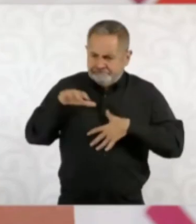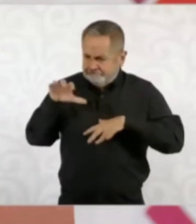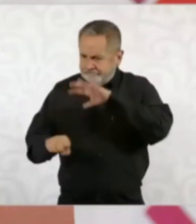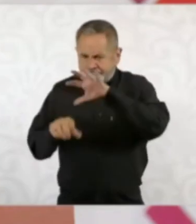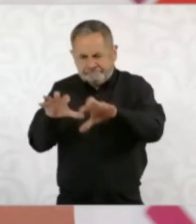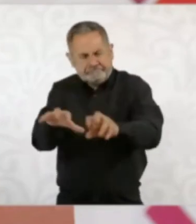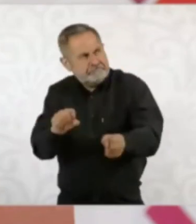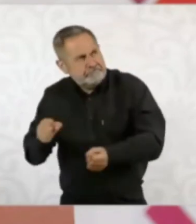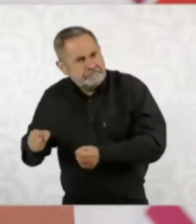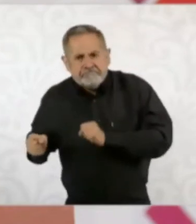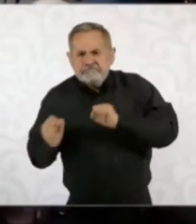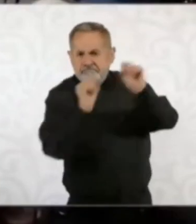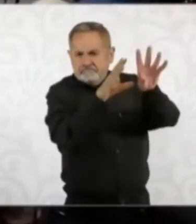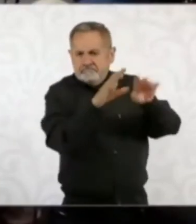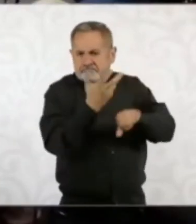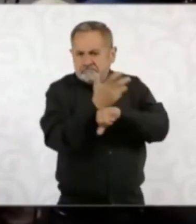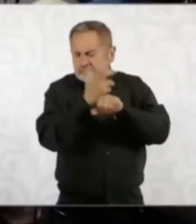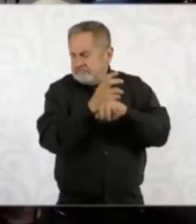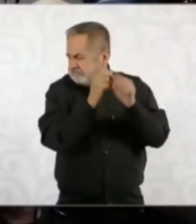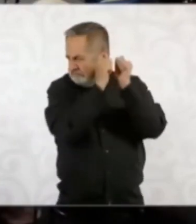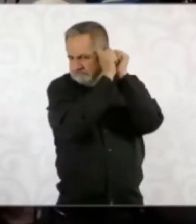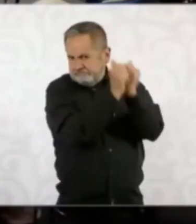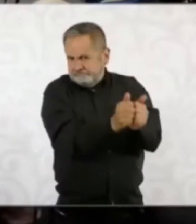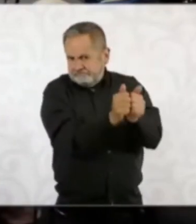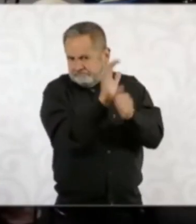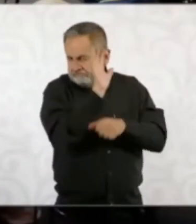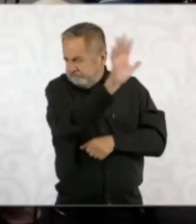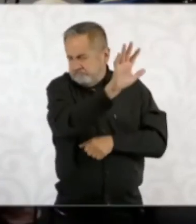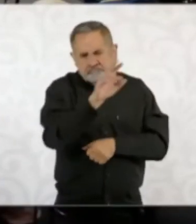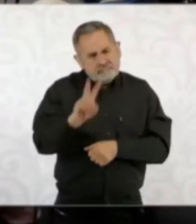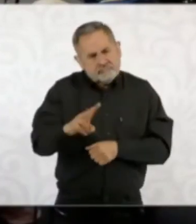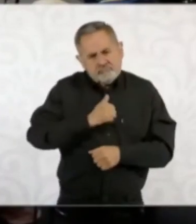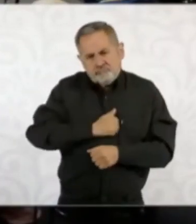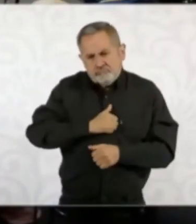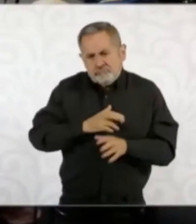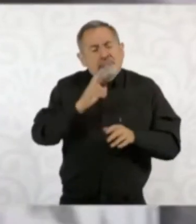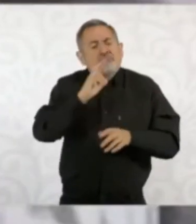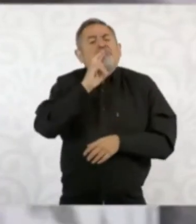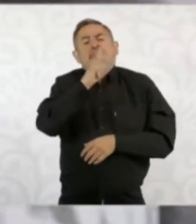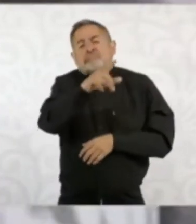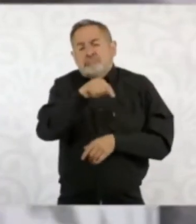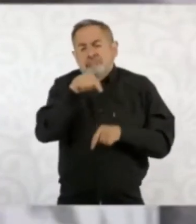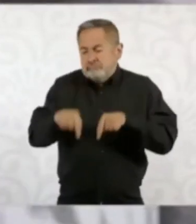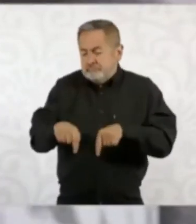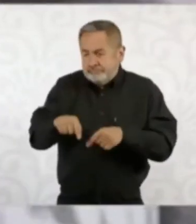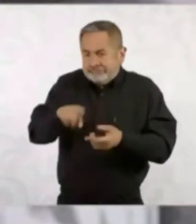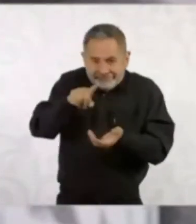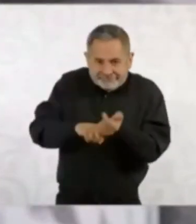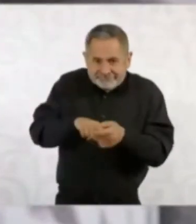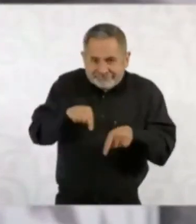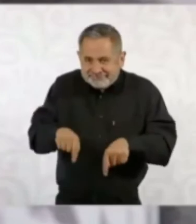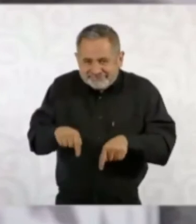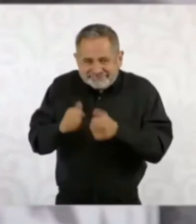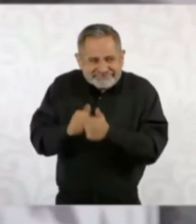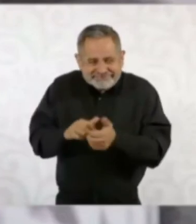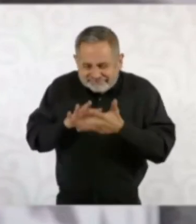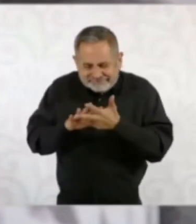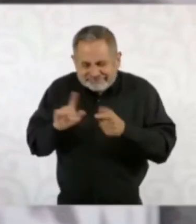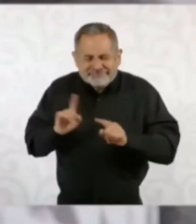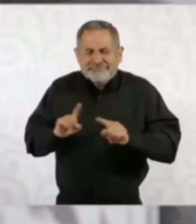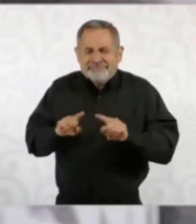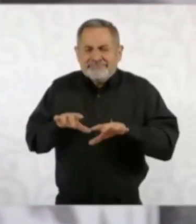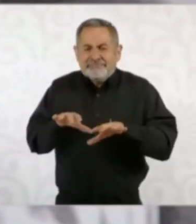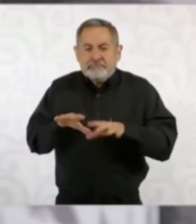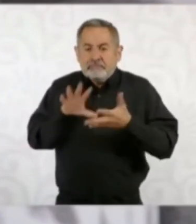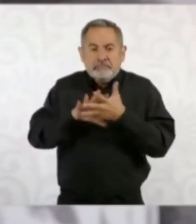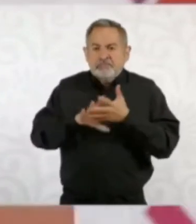es porque lamentablemente, y así se reconoció desde el inicio de la administración, muchas veces desde